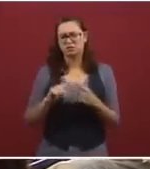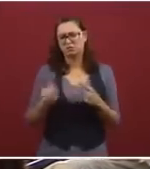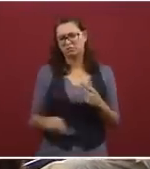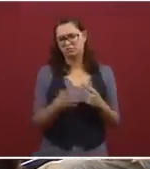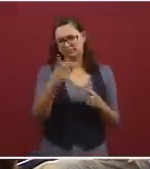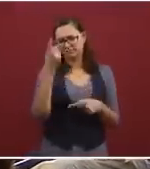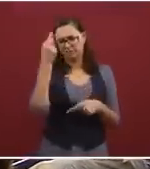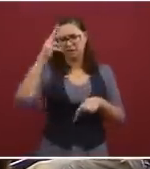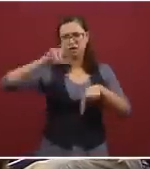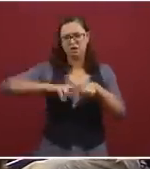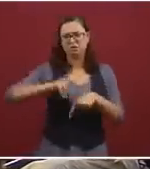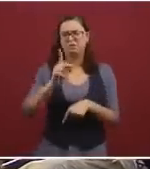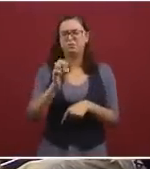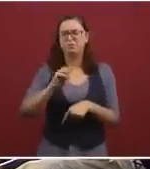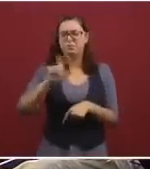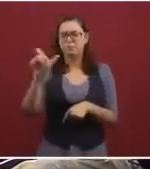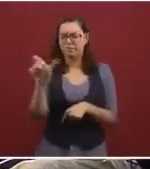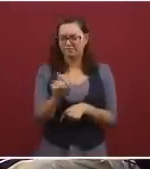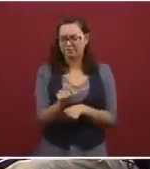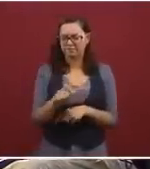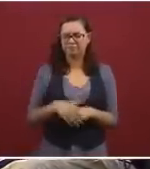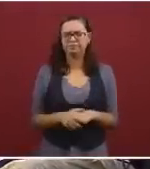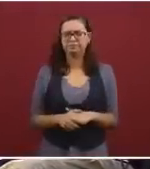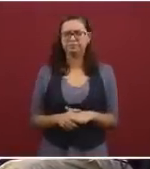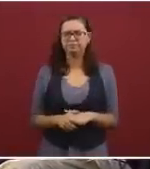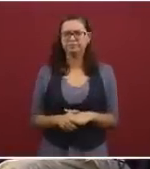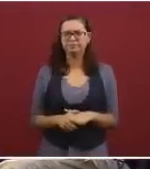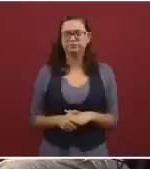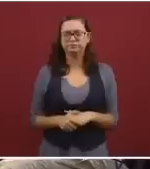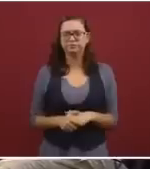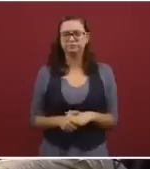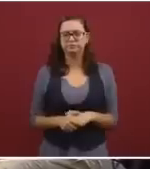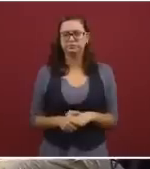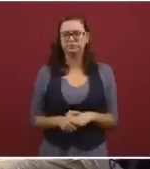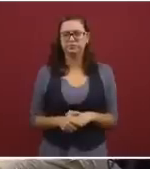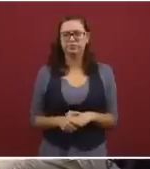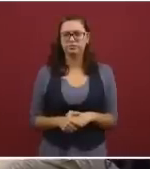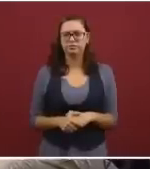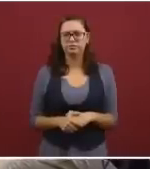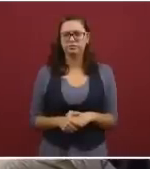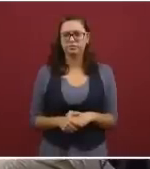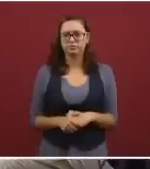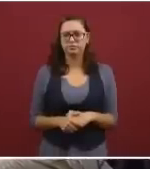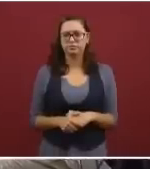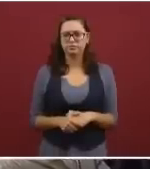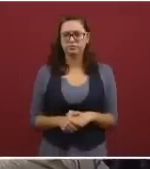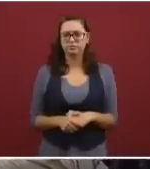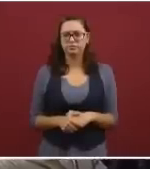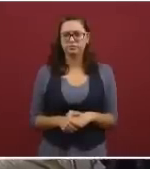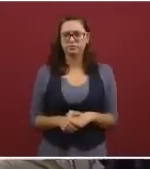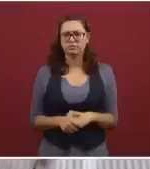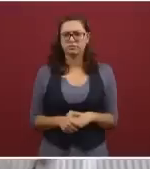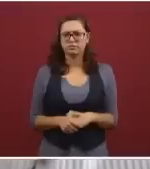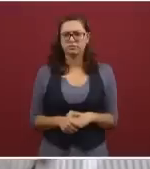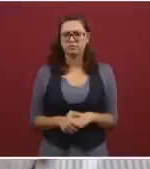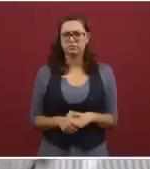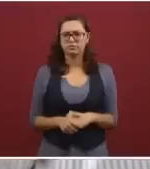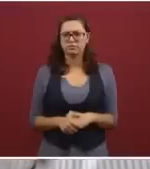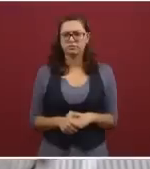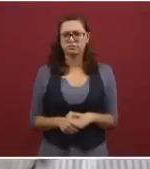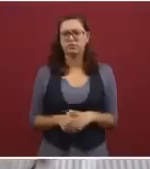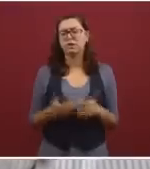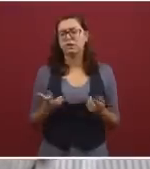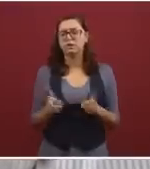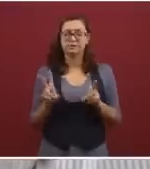Pemex. Preguntarle cuántos son los juicios que están o los procesos en revisión de